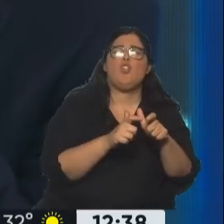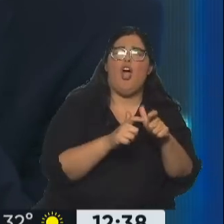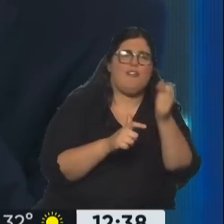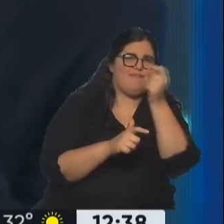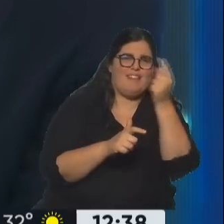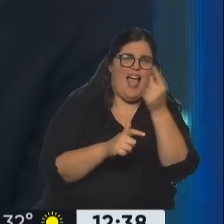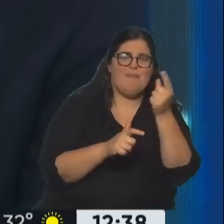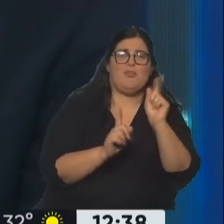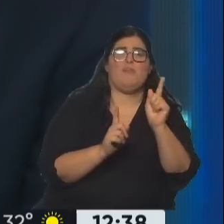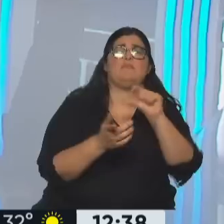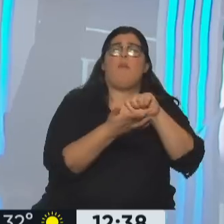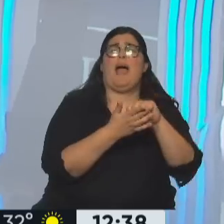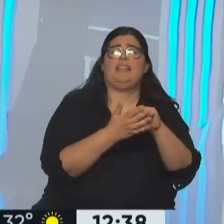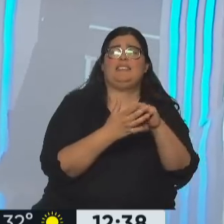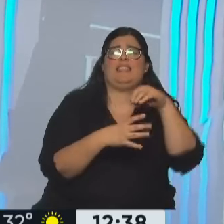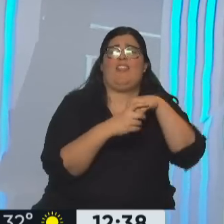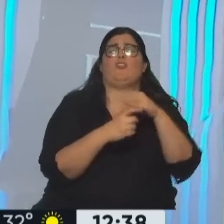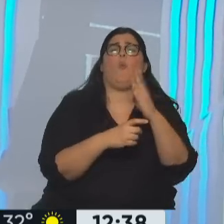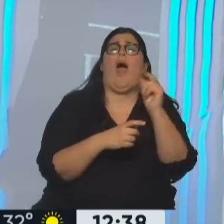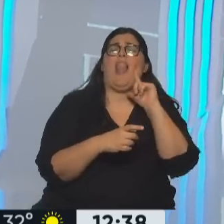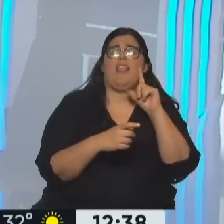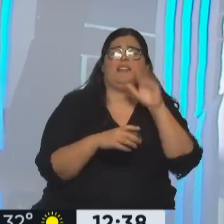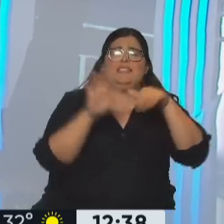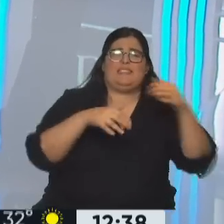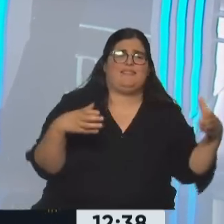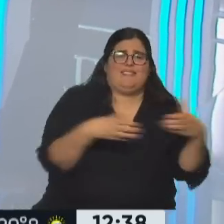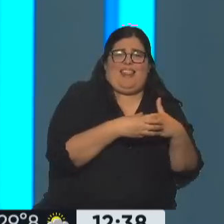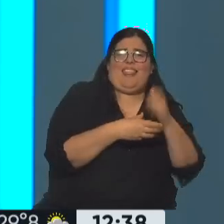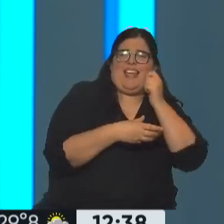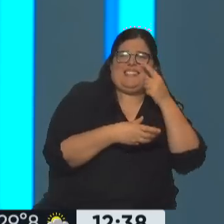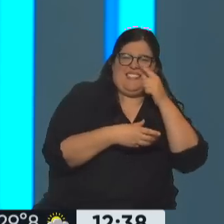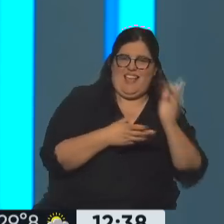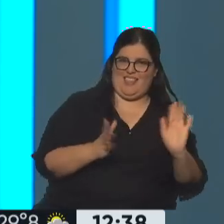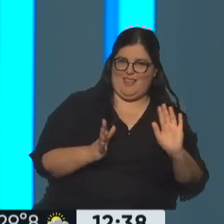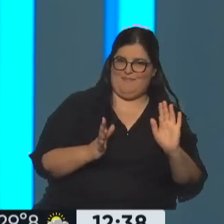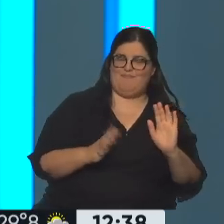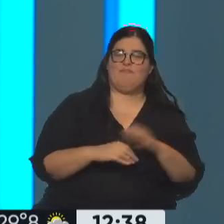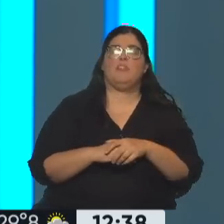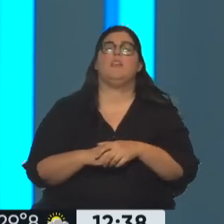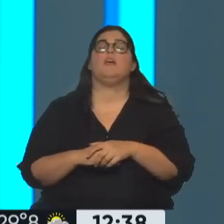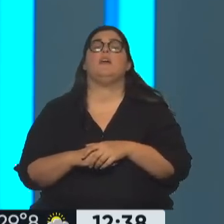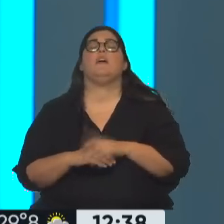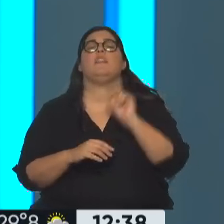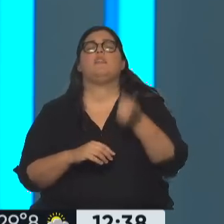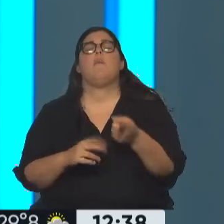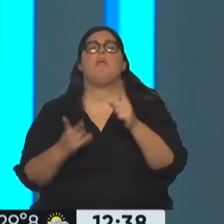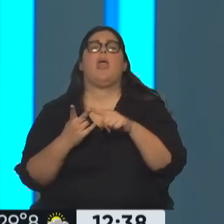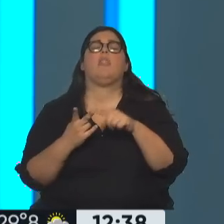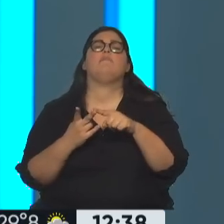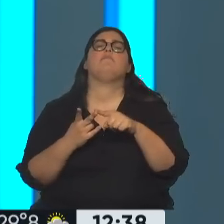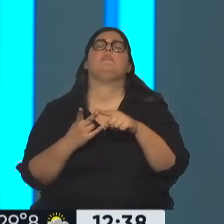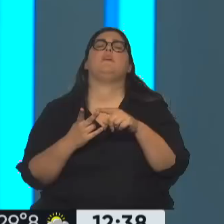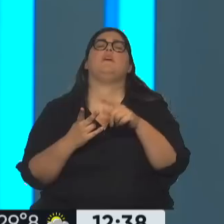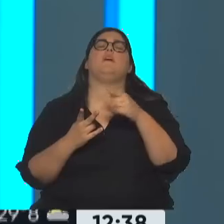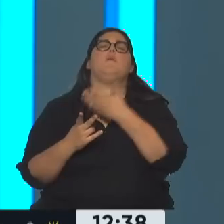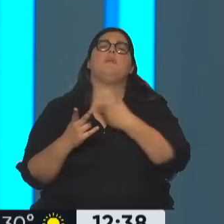que estaban en Bali en ese momento. Y el segundo elemento es que hay un cierto grado de fatiga con la demanda permanente de